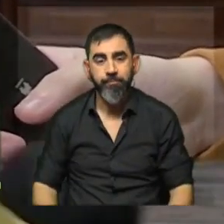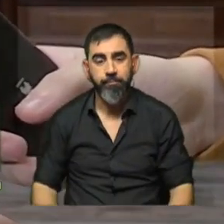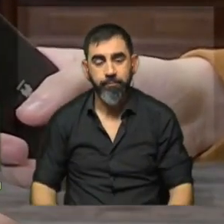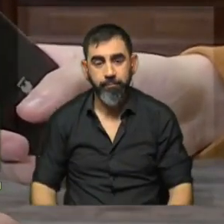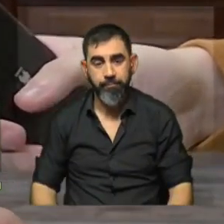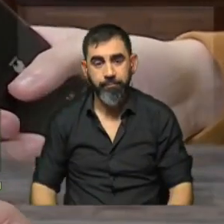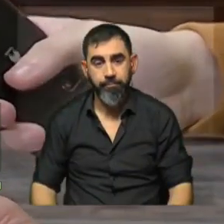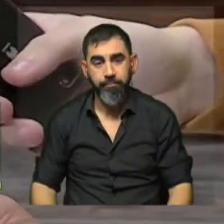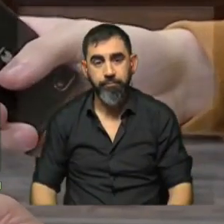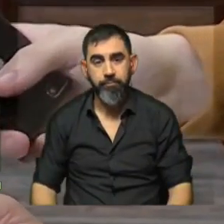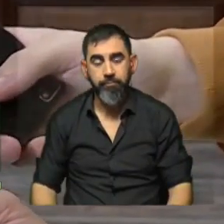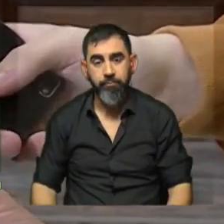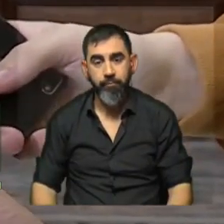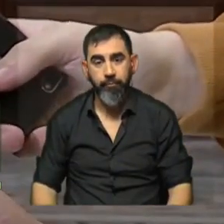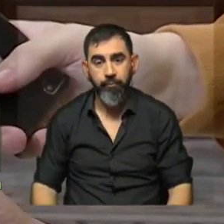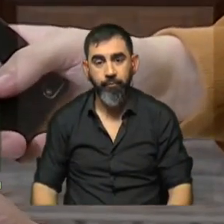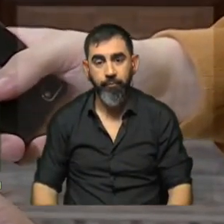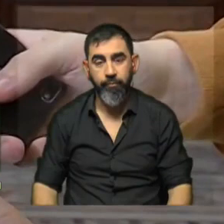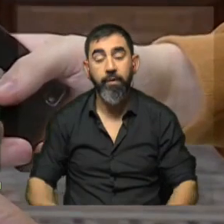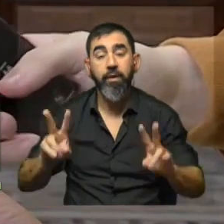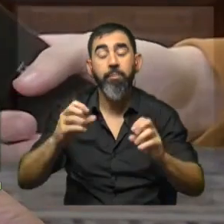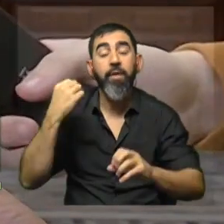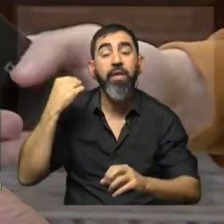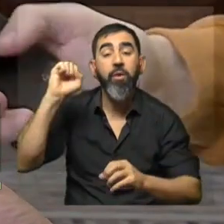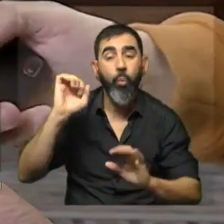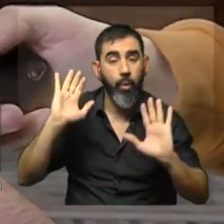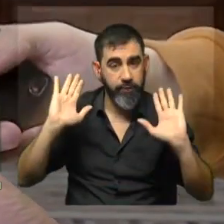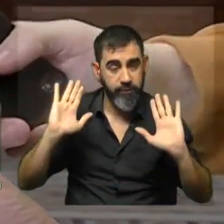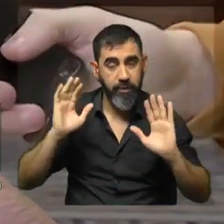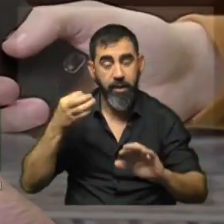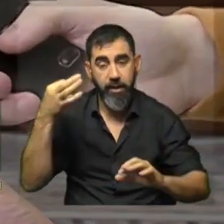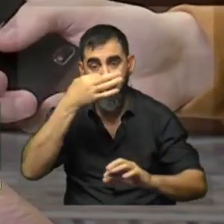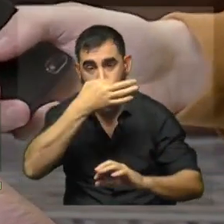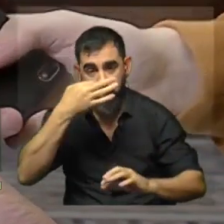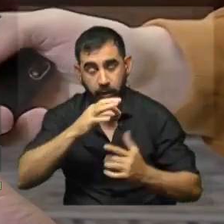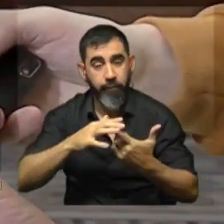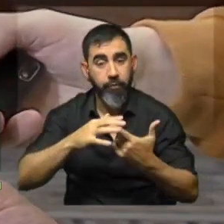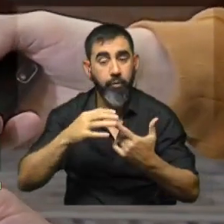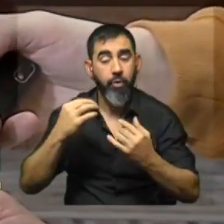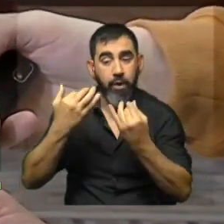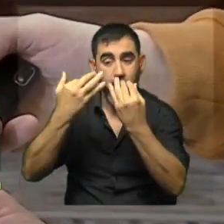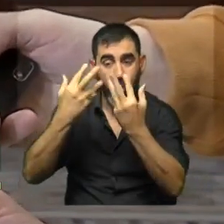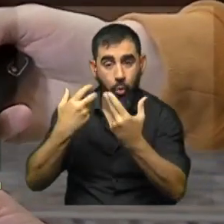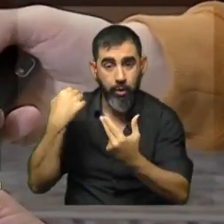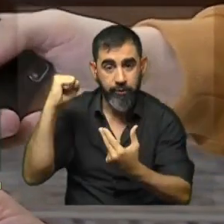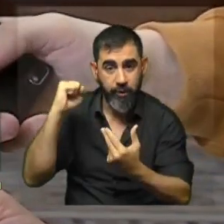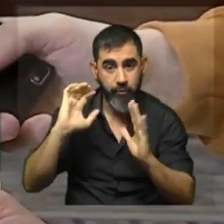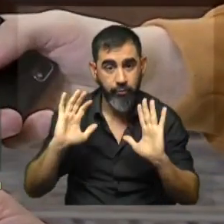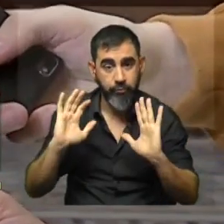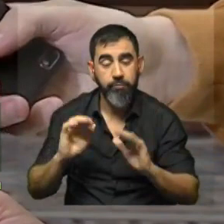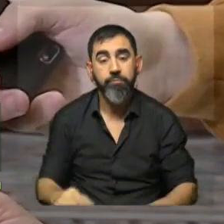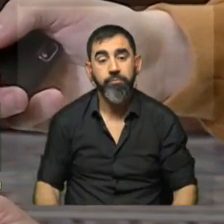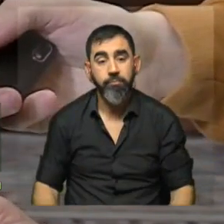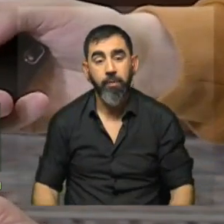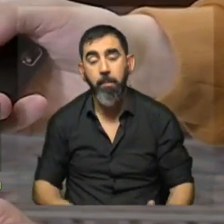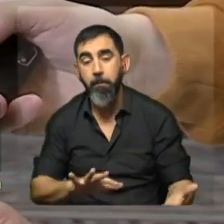lo hacen. Por supuesto, pero vinculado a temas de delincuencia, narcotráfico, crimen organizado, ¿verdad? Pareciera